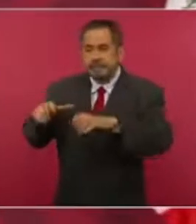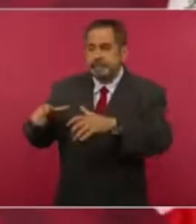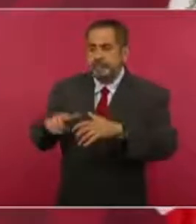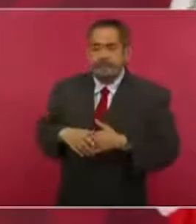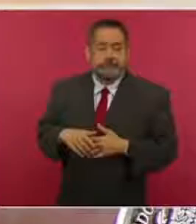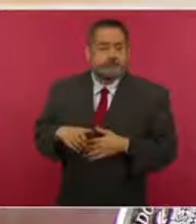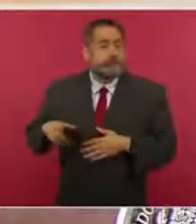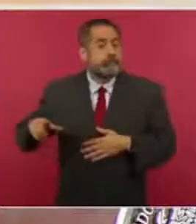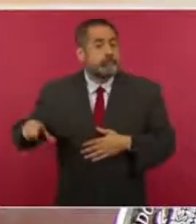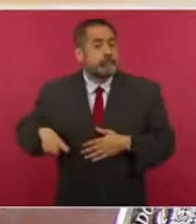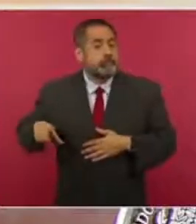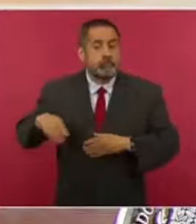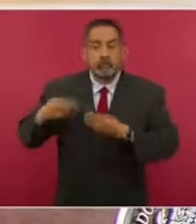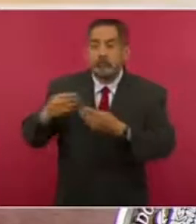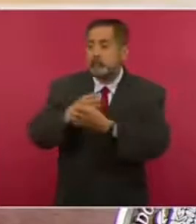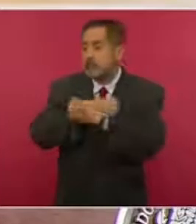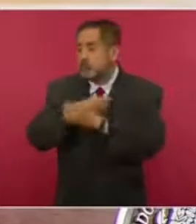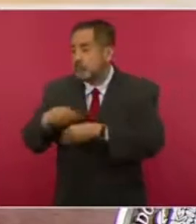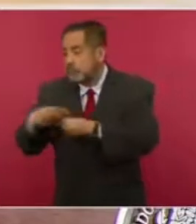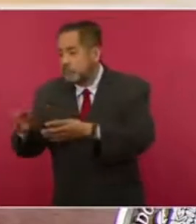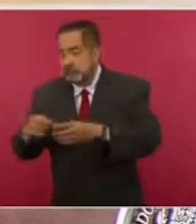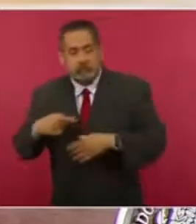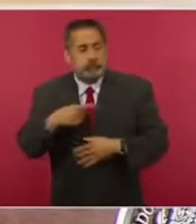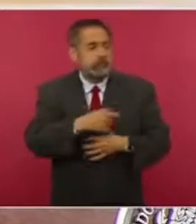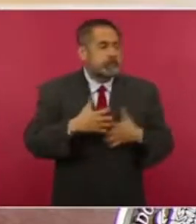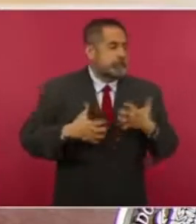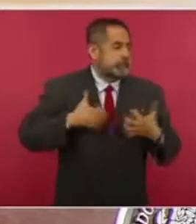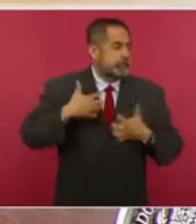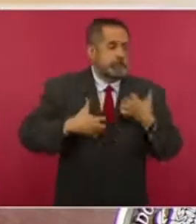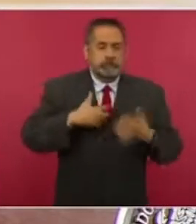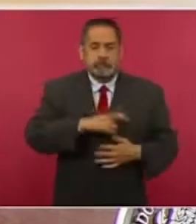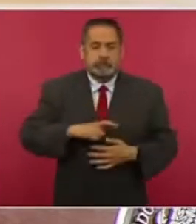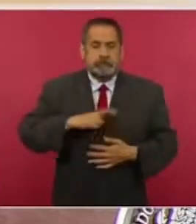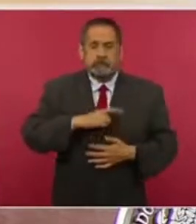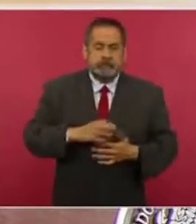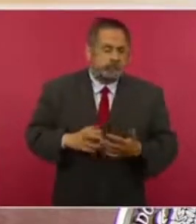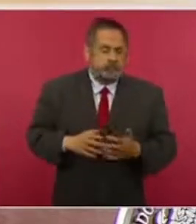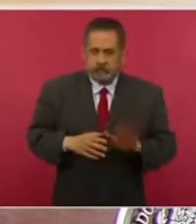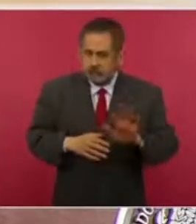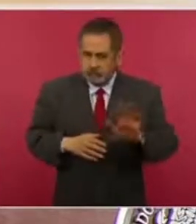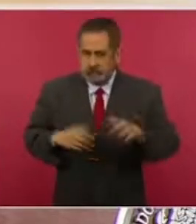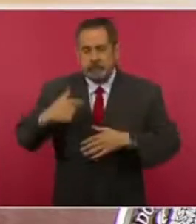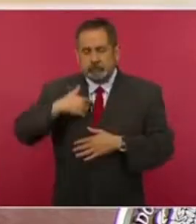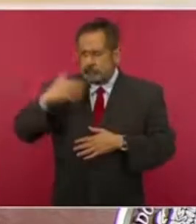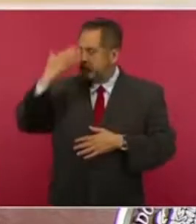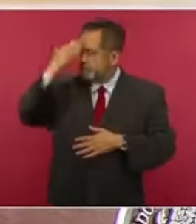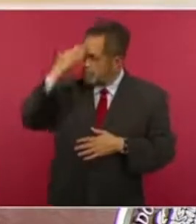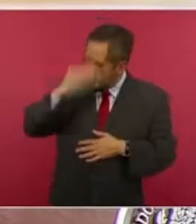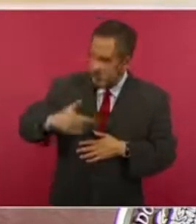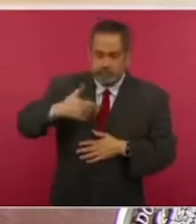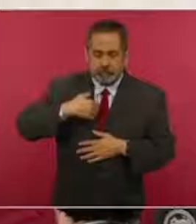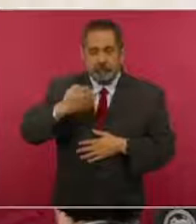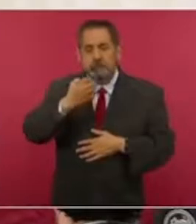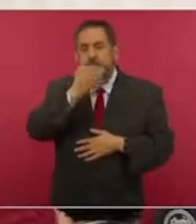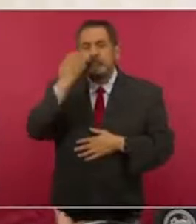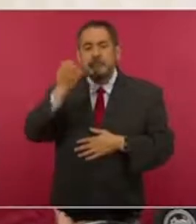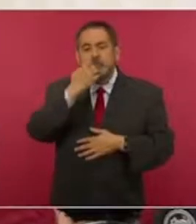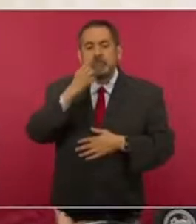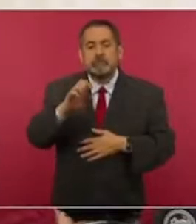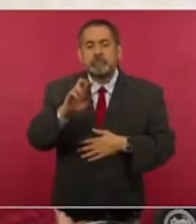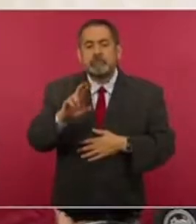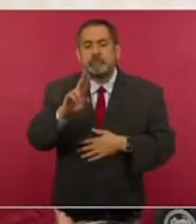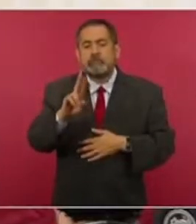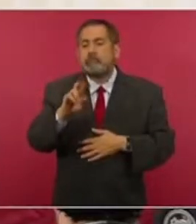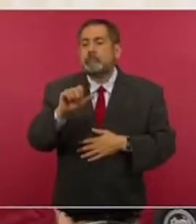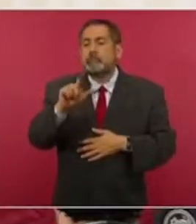molesta. Y yo estoy muy consciente que las escuelas rurales pues son